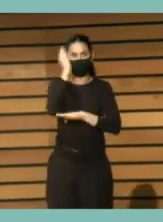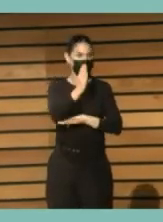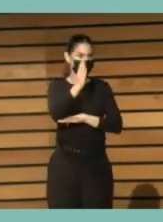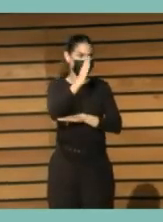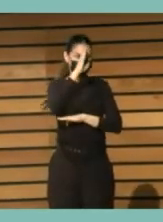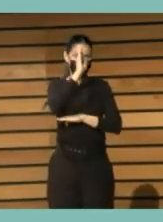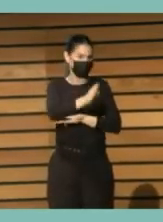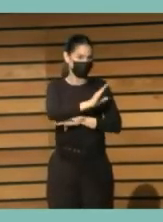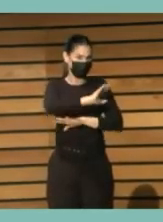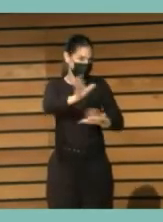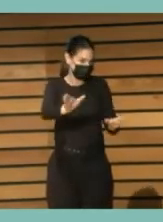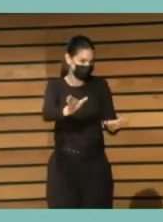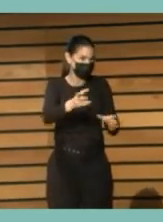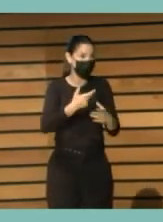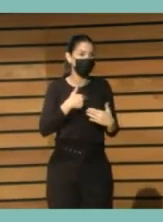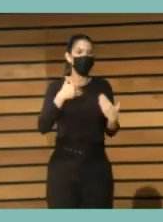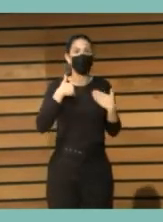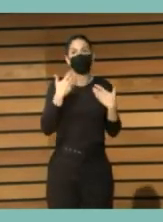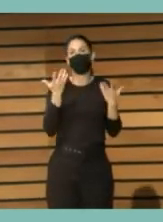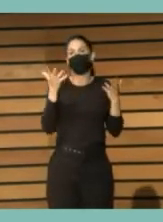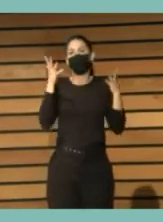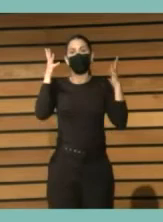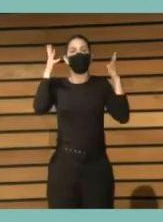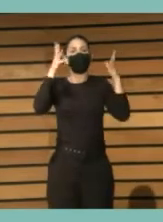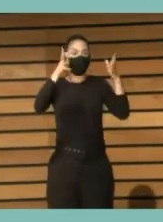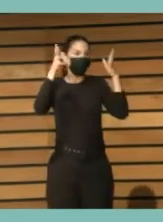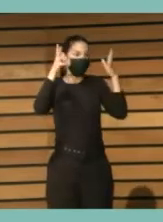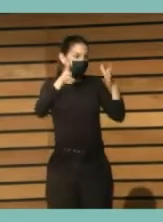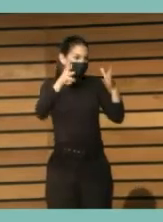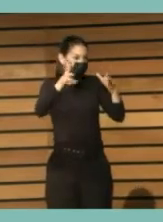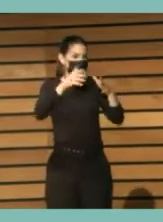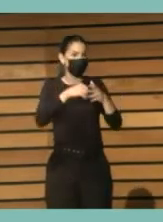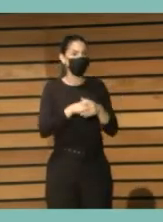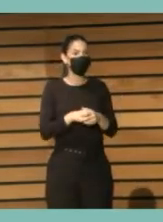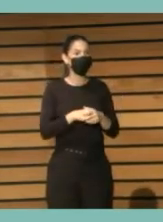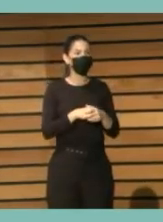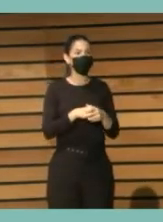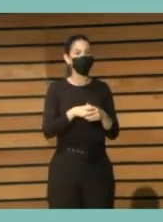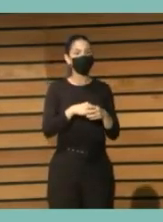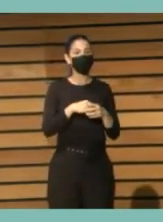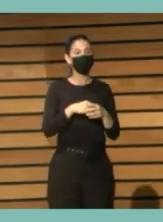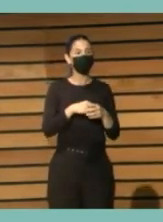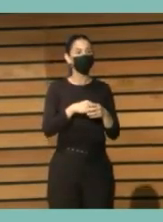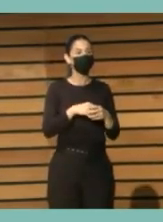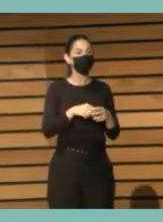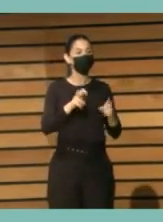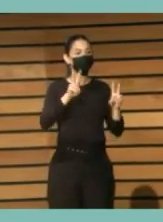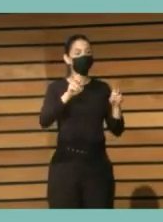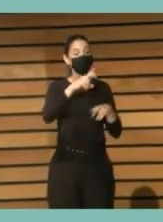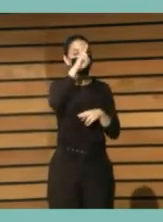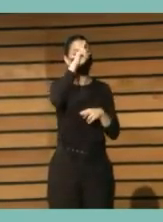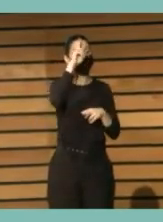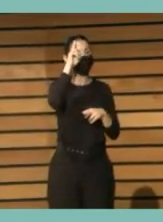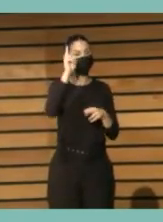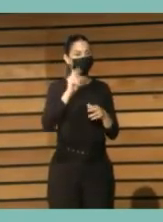ahí a César Aira, que estuvo por aquí, lástima que yo no lo vi, estuvo en Sevilla, Madrid, no pude acercarme,